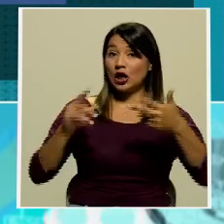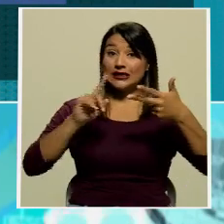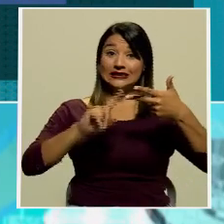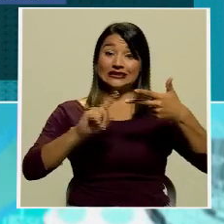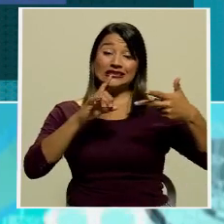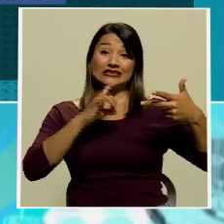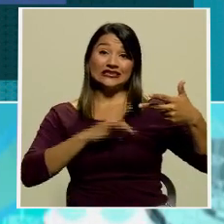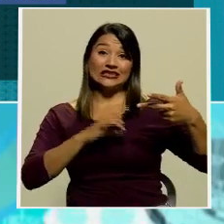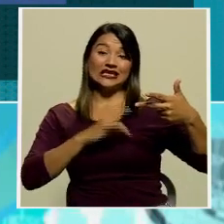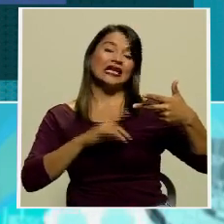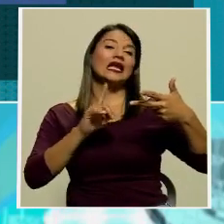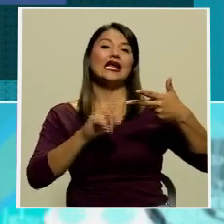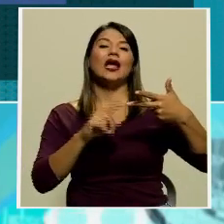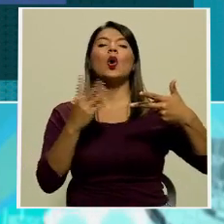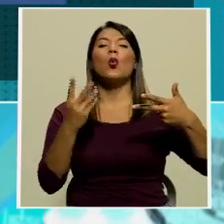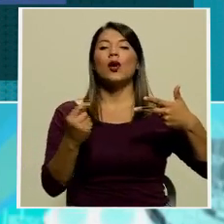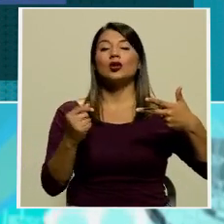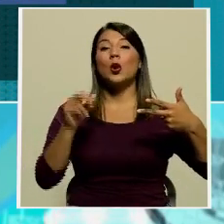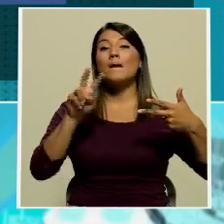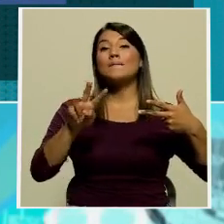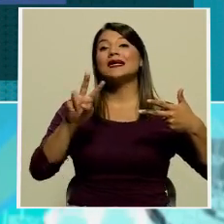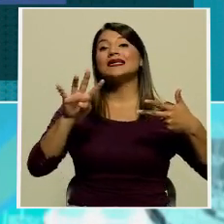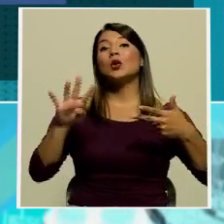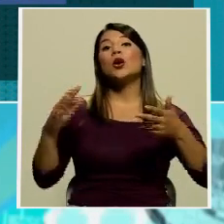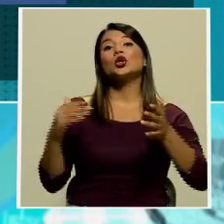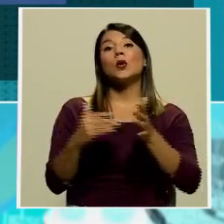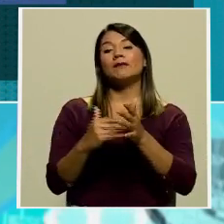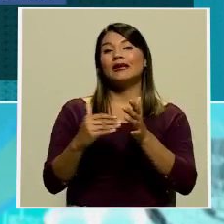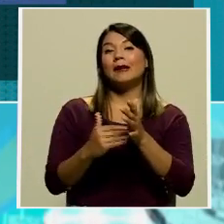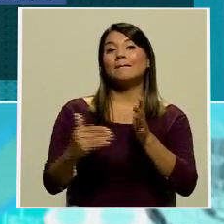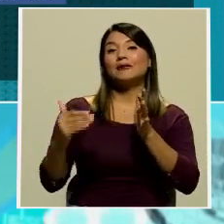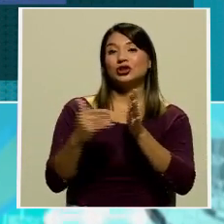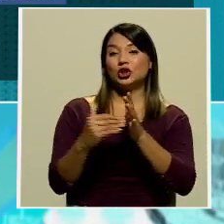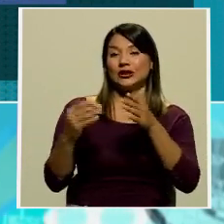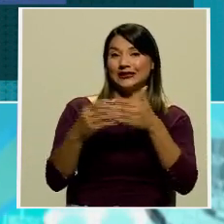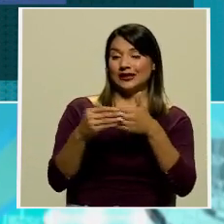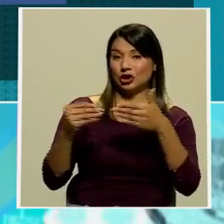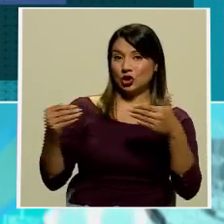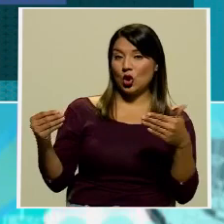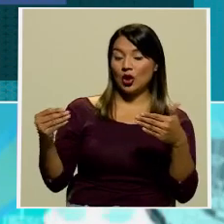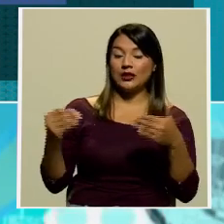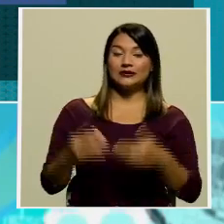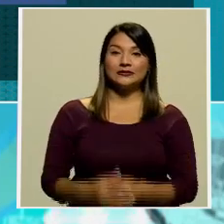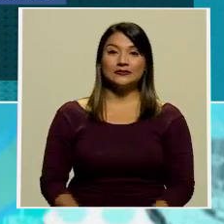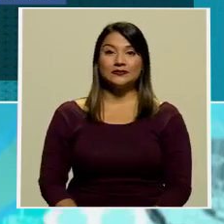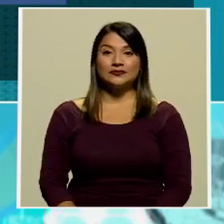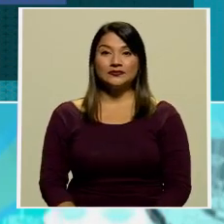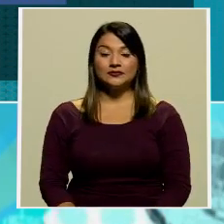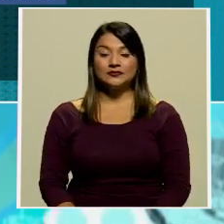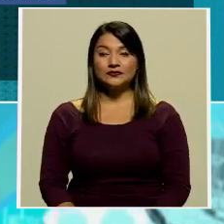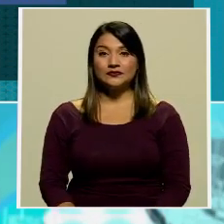Chile con una inyección de 24.000 millones de dólares en su economía.